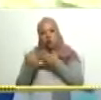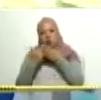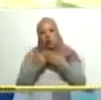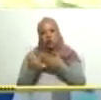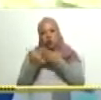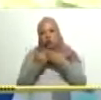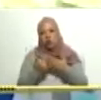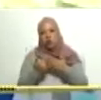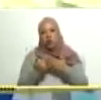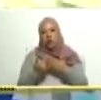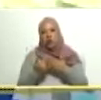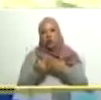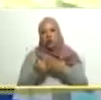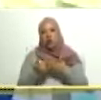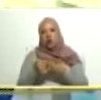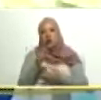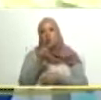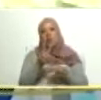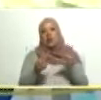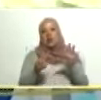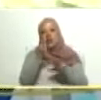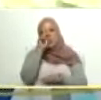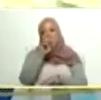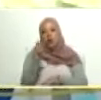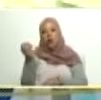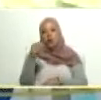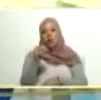Dentro de 27 años tendrás